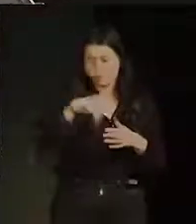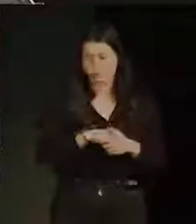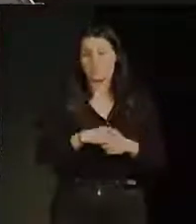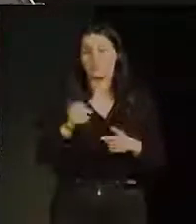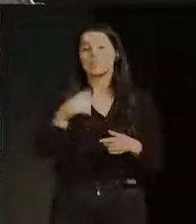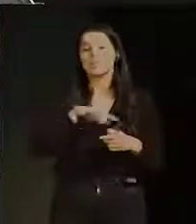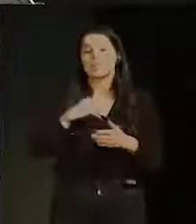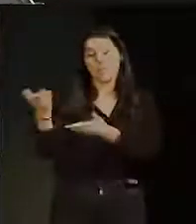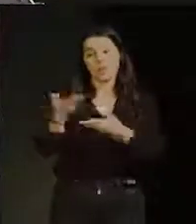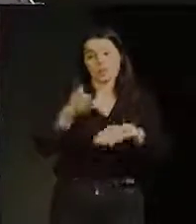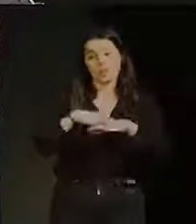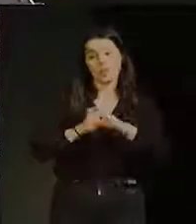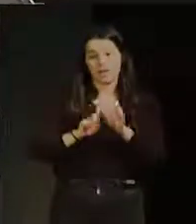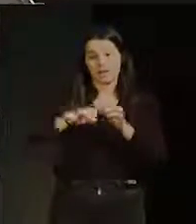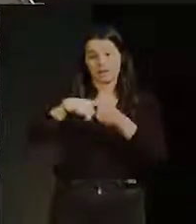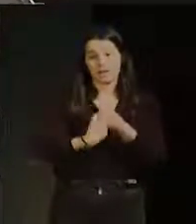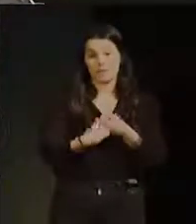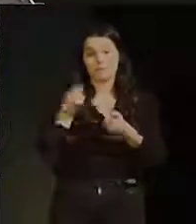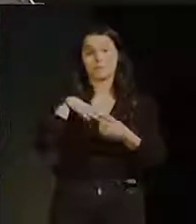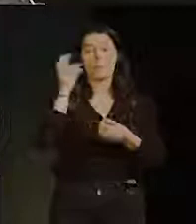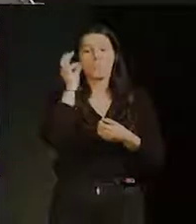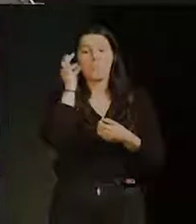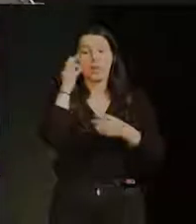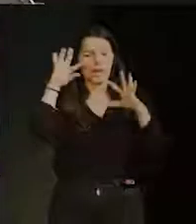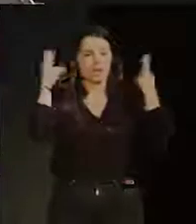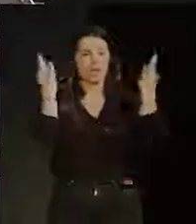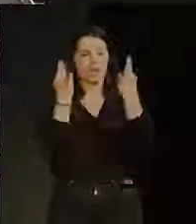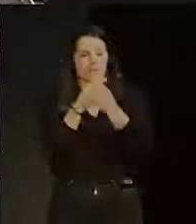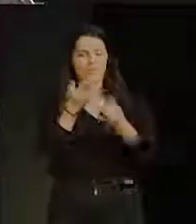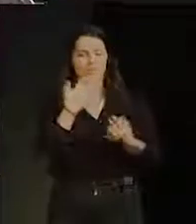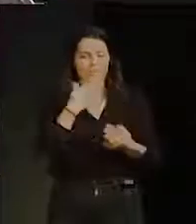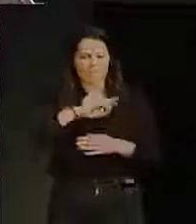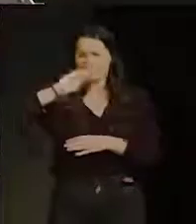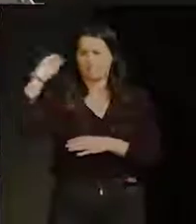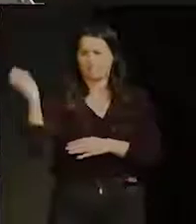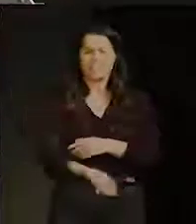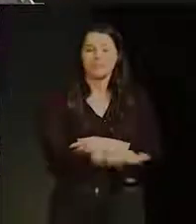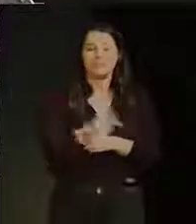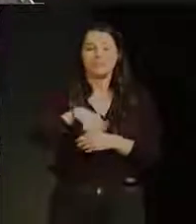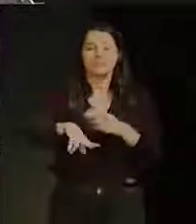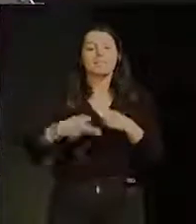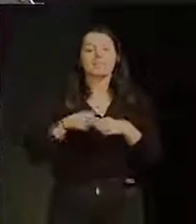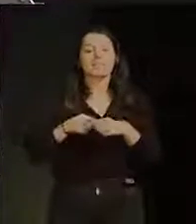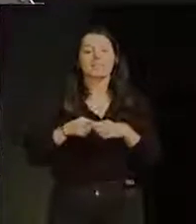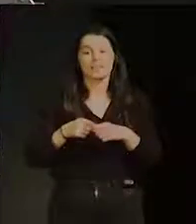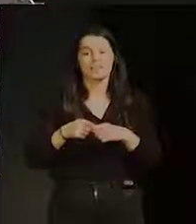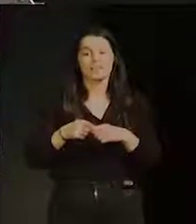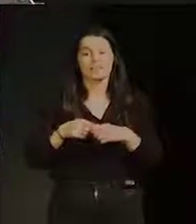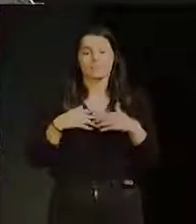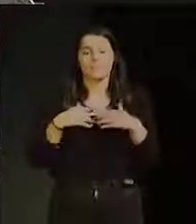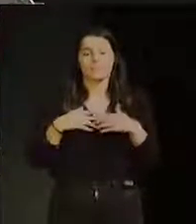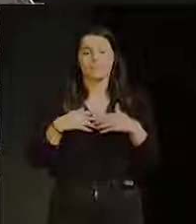hemos invitado a participar a mujeres cordobesas de todas las edades. Este taller parte de la idea de